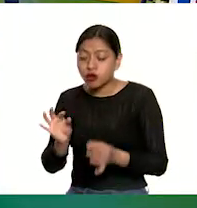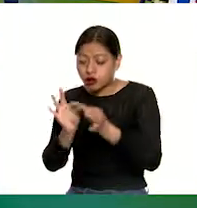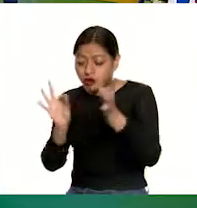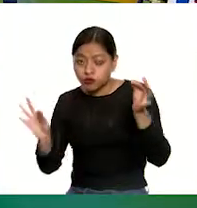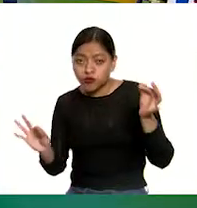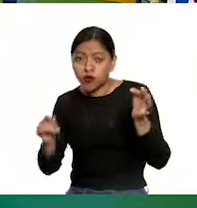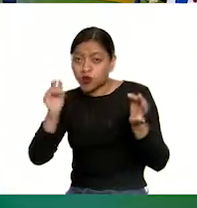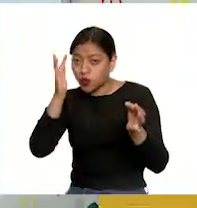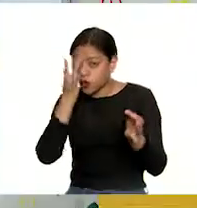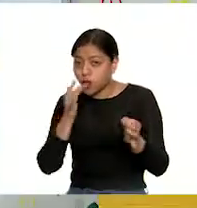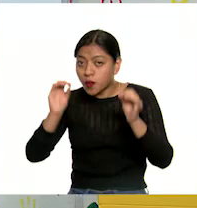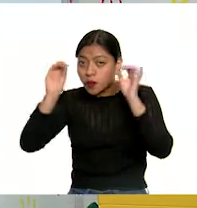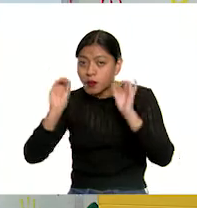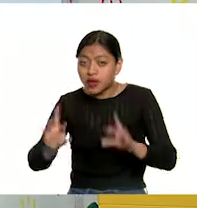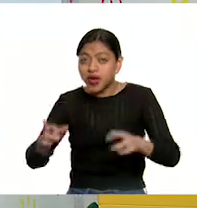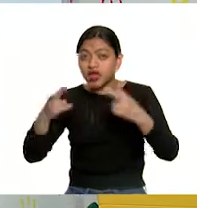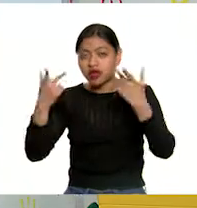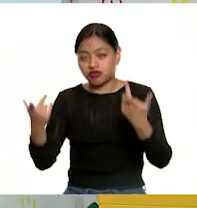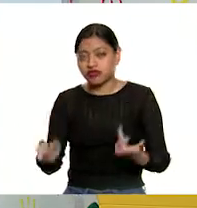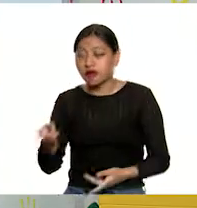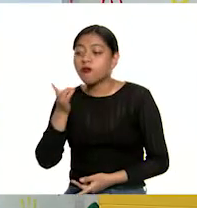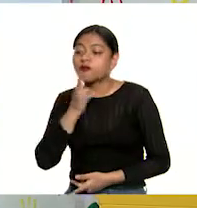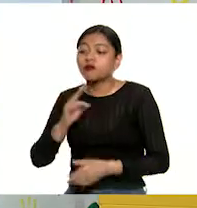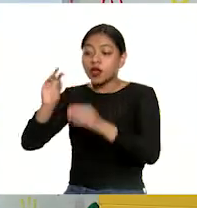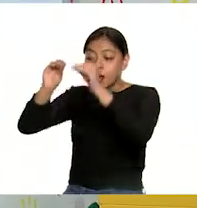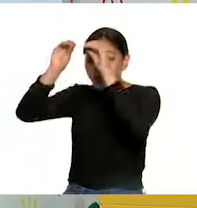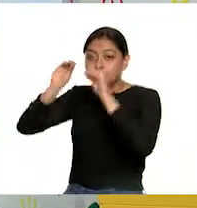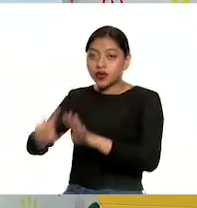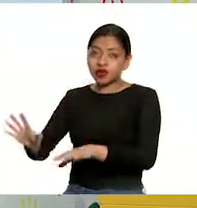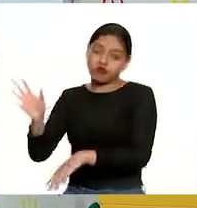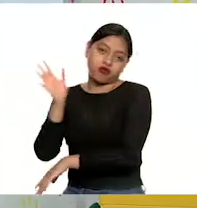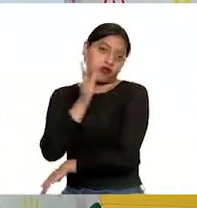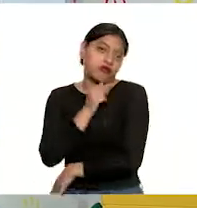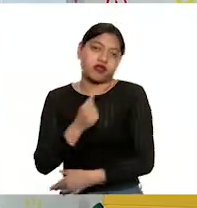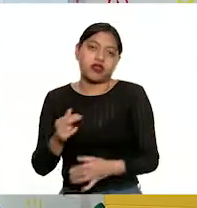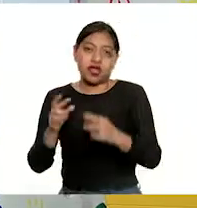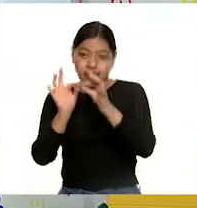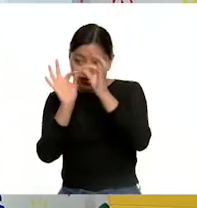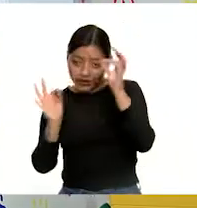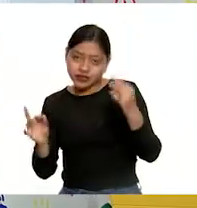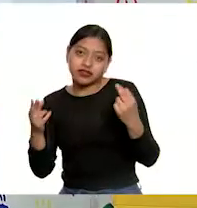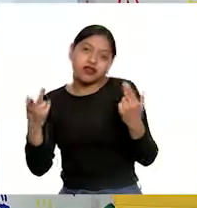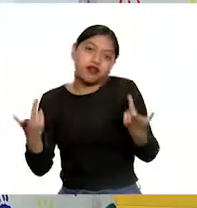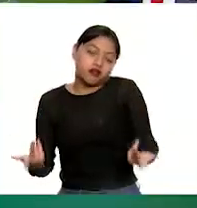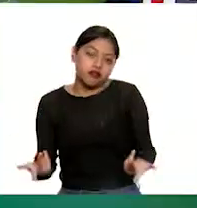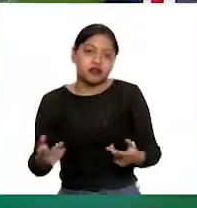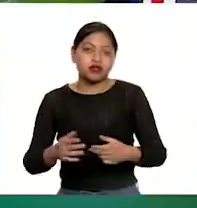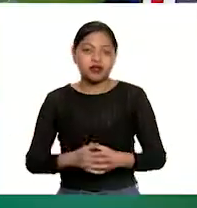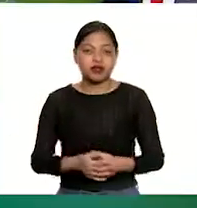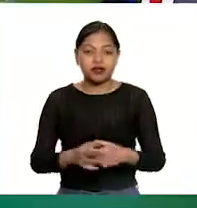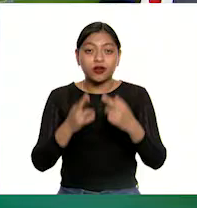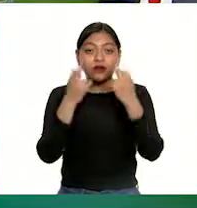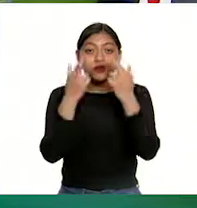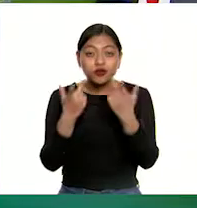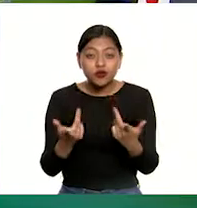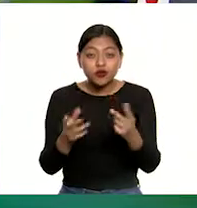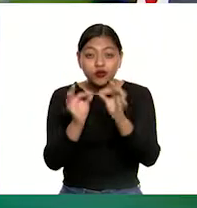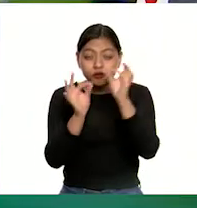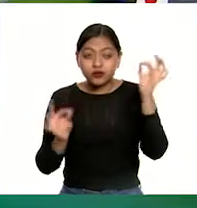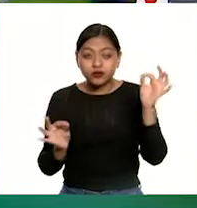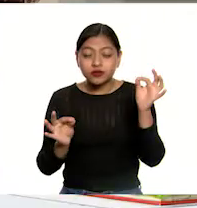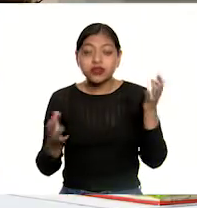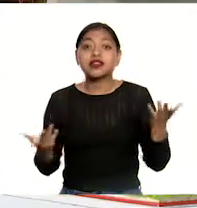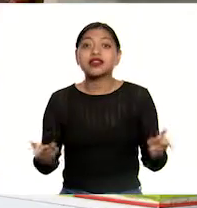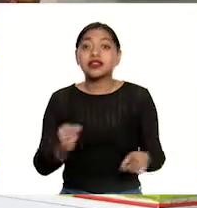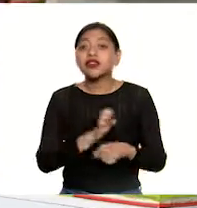una tragedia, no podía aparecer los dulces. ¿verdad? ¿Y entonces? Y entonces se le rompió su varita mágica